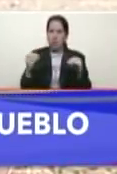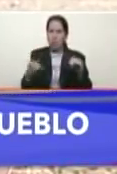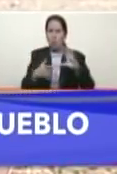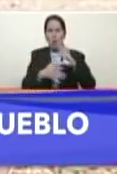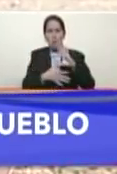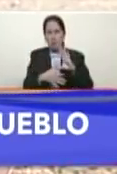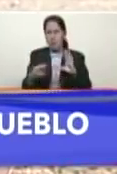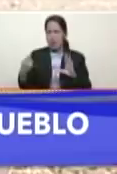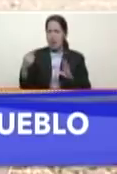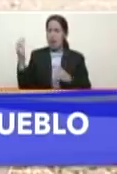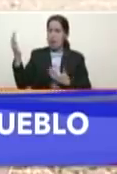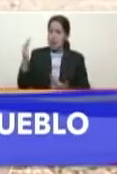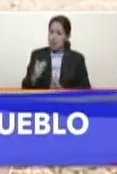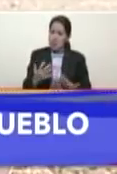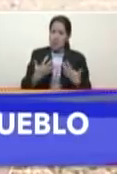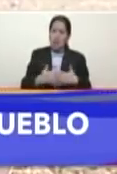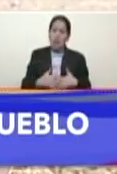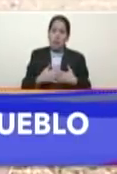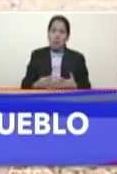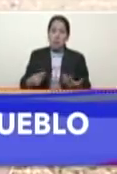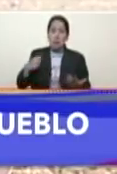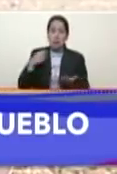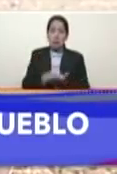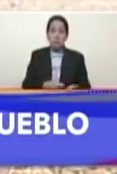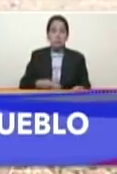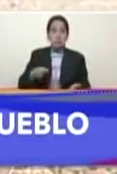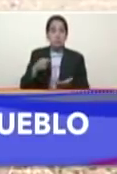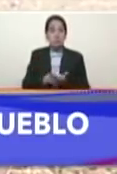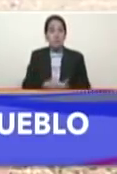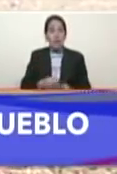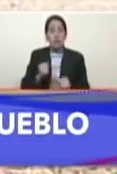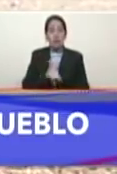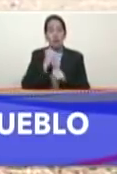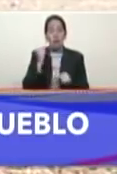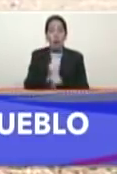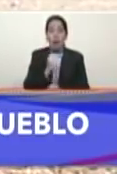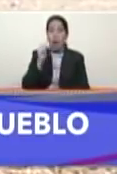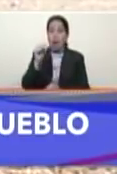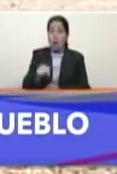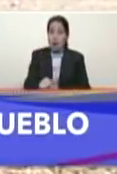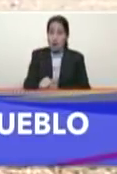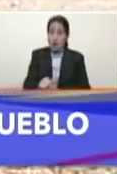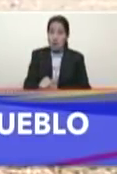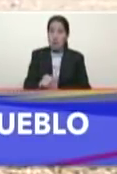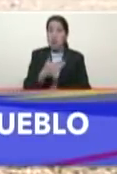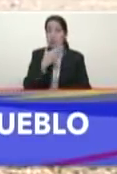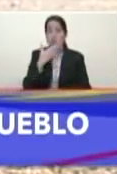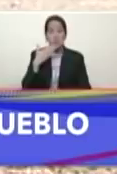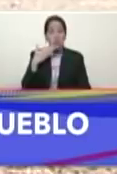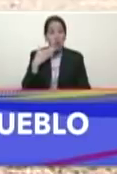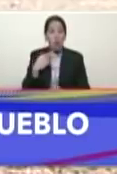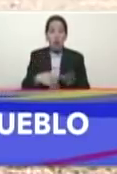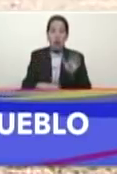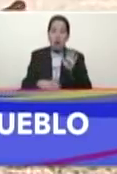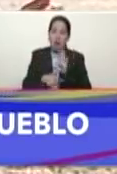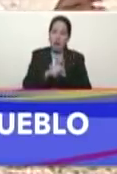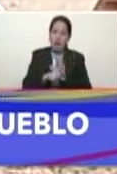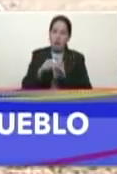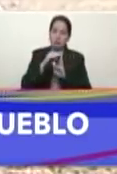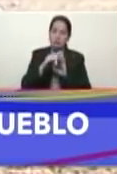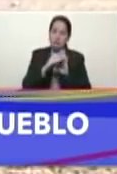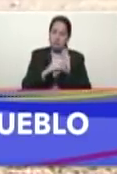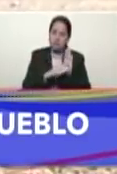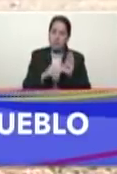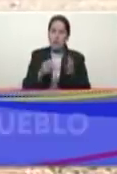inversionista que quiera venir a invertir en términos ventajosos, de acuerdo a la ley,